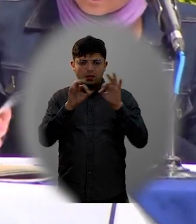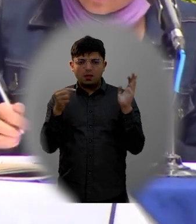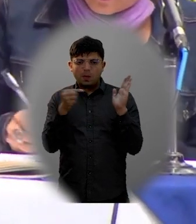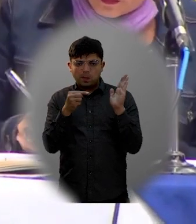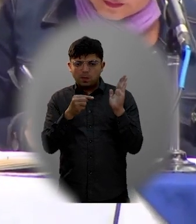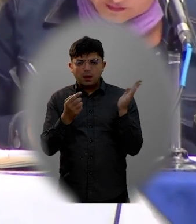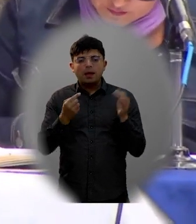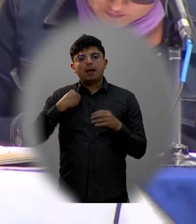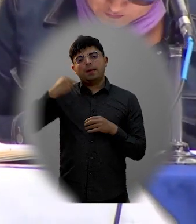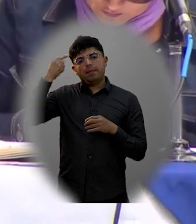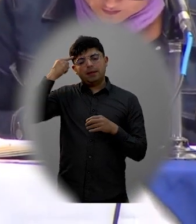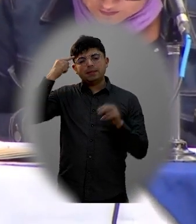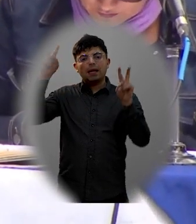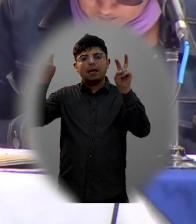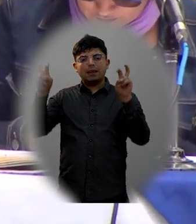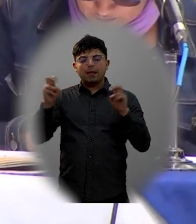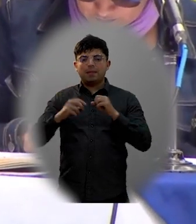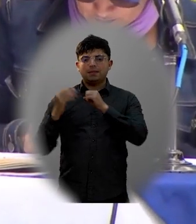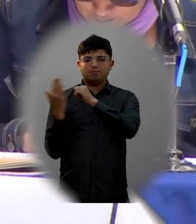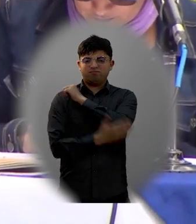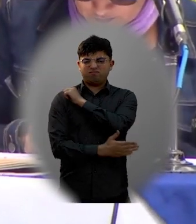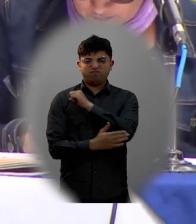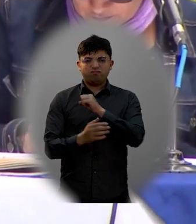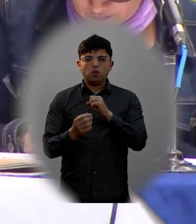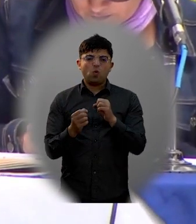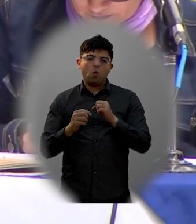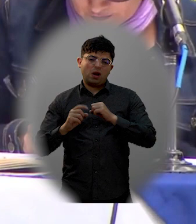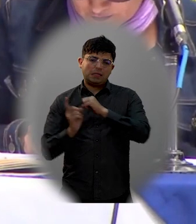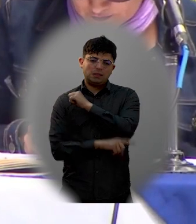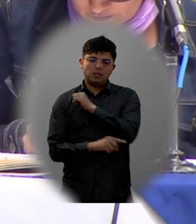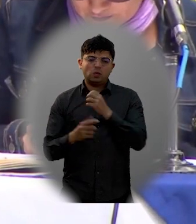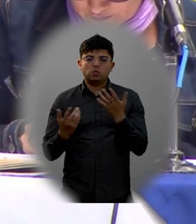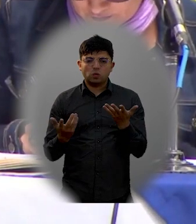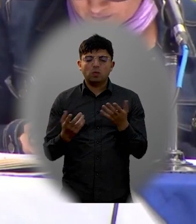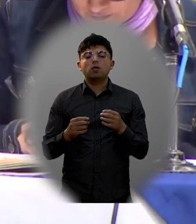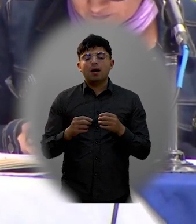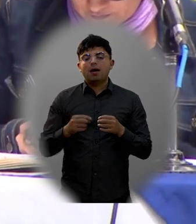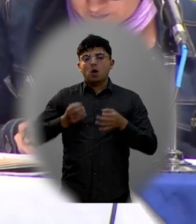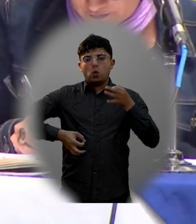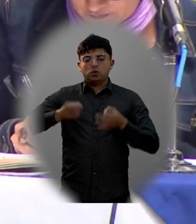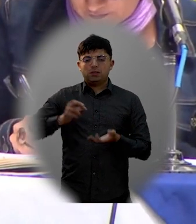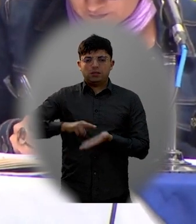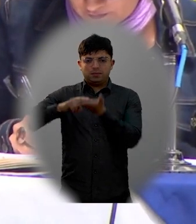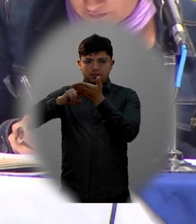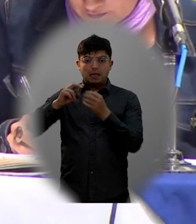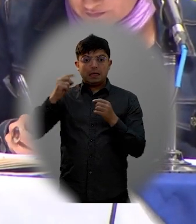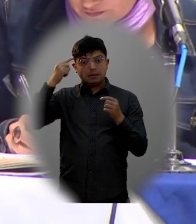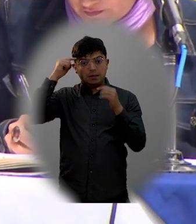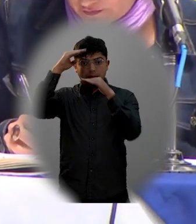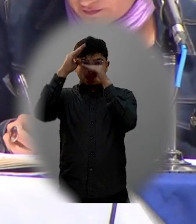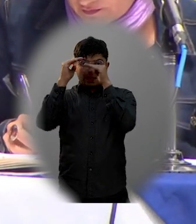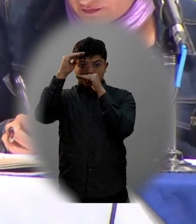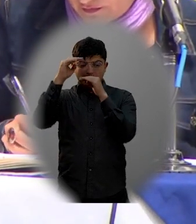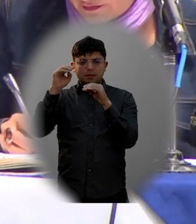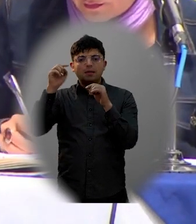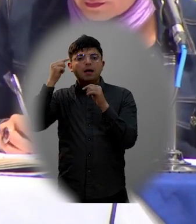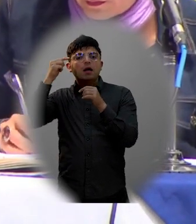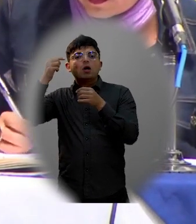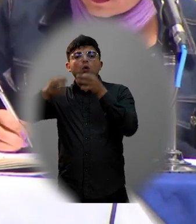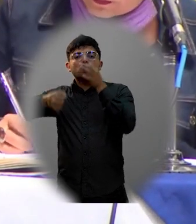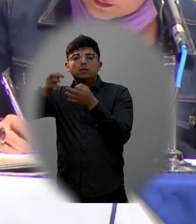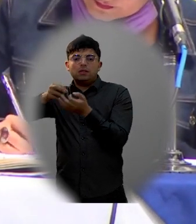es pensar los temas de la sanción desde la justicia restaurativa, desde un paradigma de justicia restaurativa y no desde el paradigma